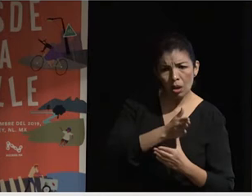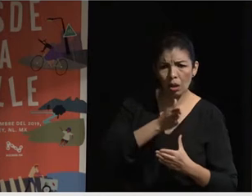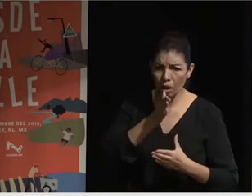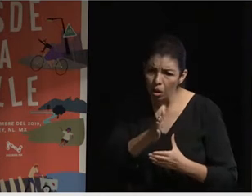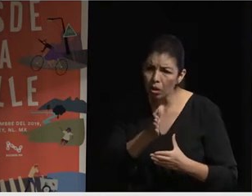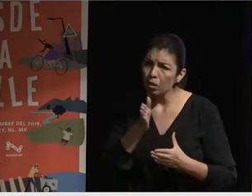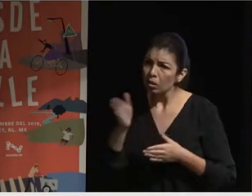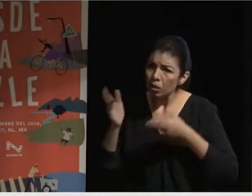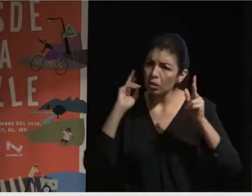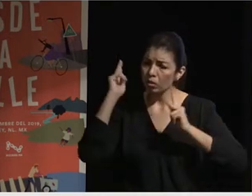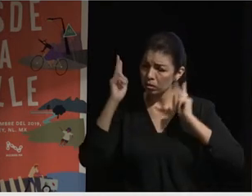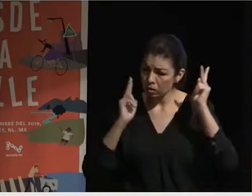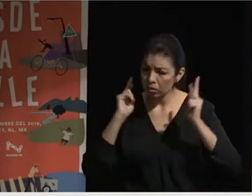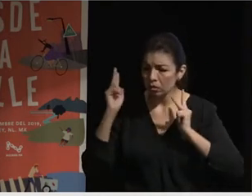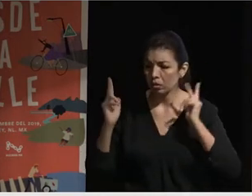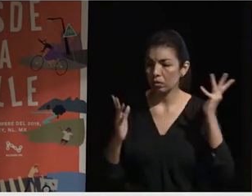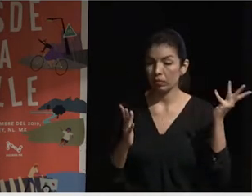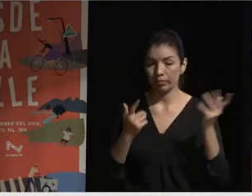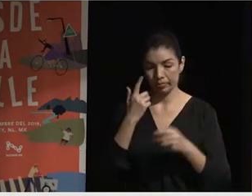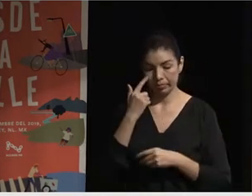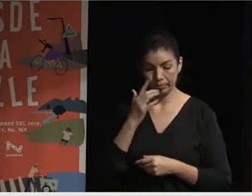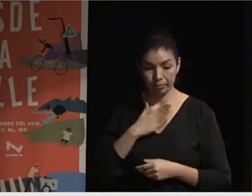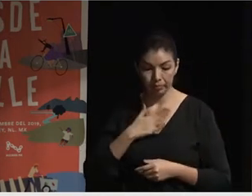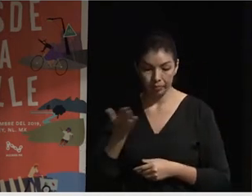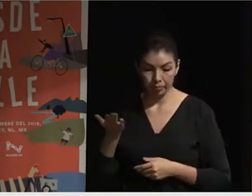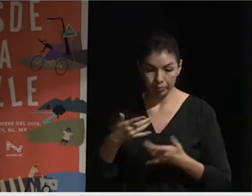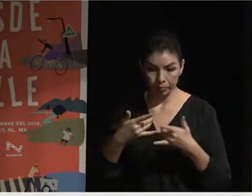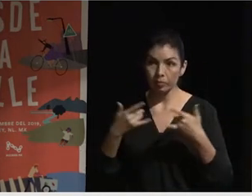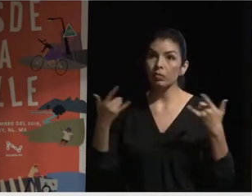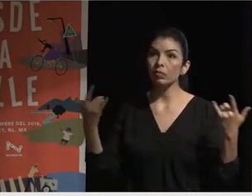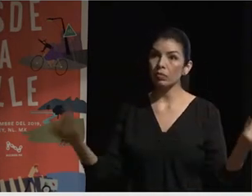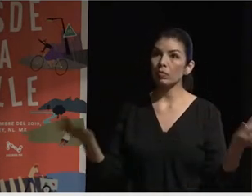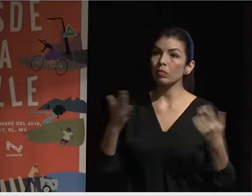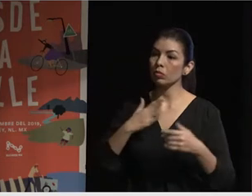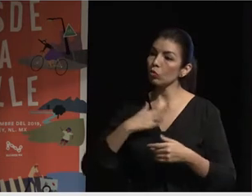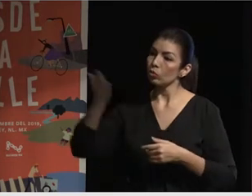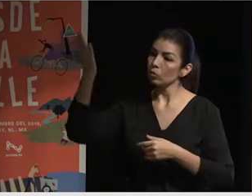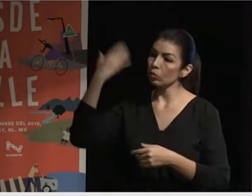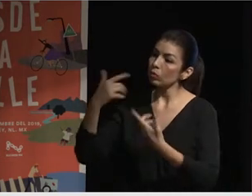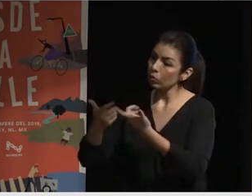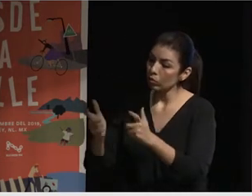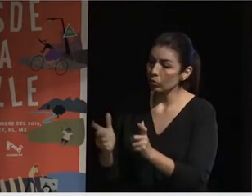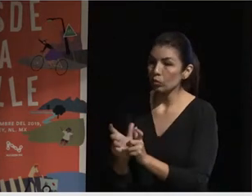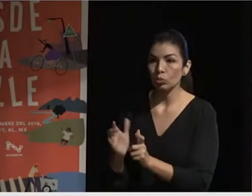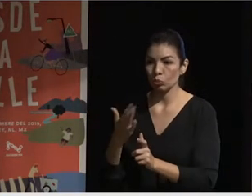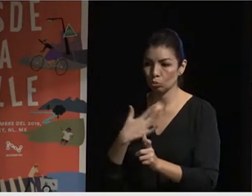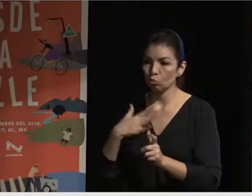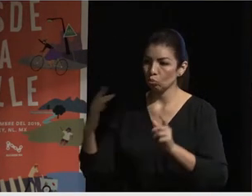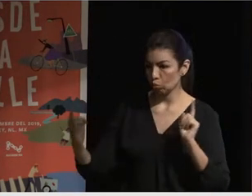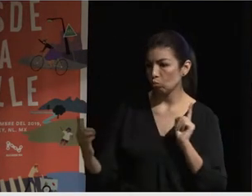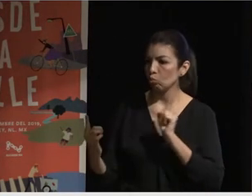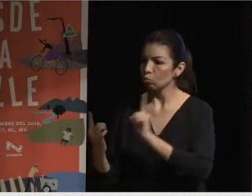un ejercicio donde nosotros hablamos con todas estas personas sobre el derecho a la ciudad y lo que implicaba todo este tema, y